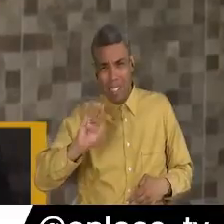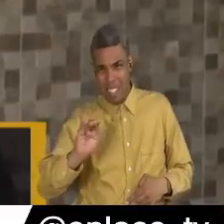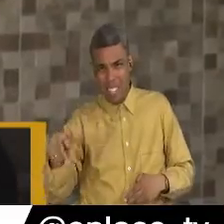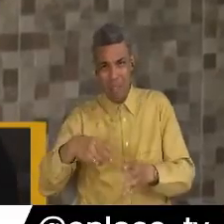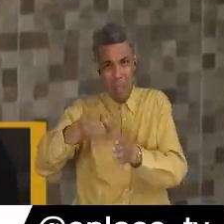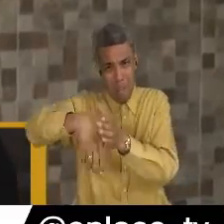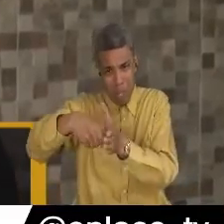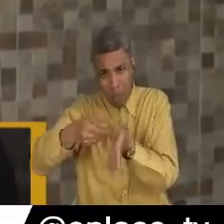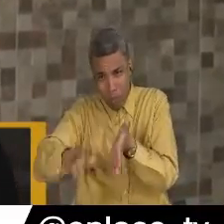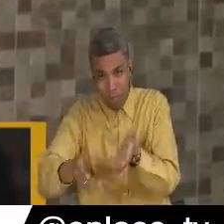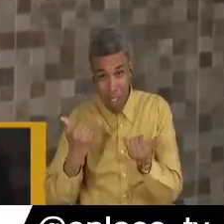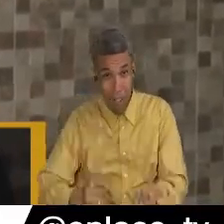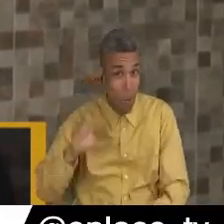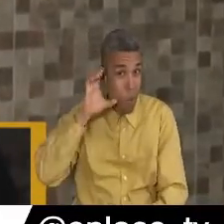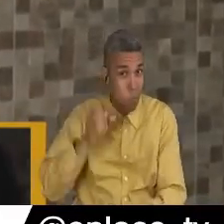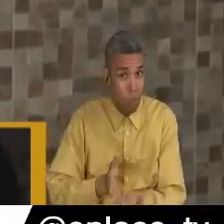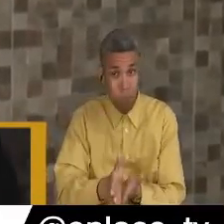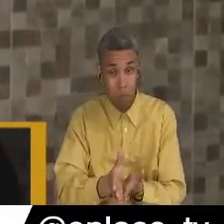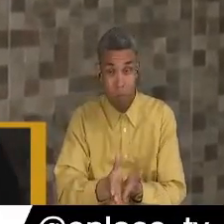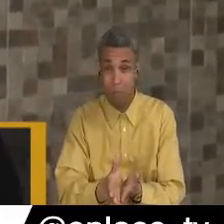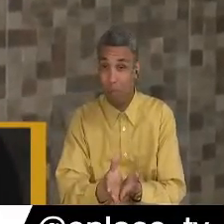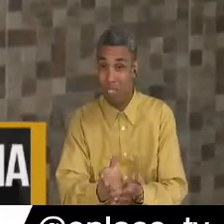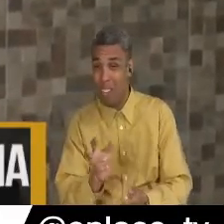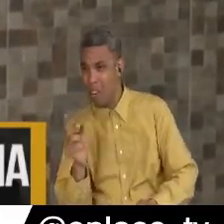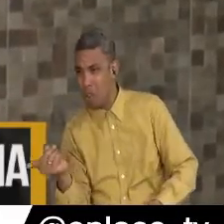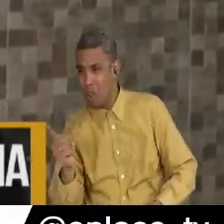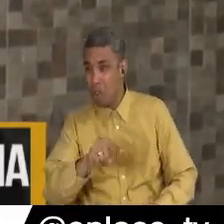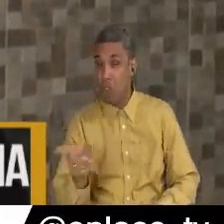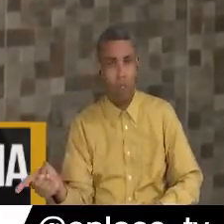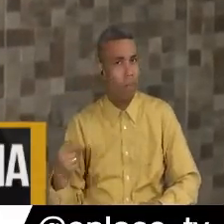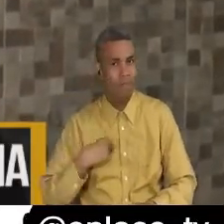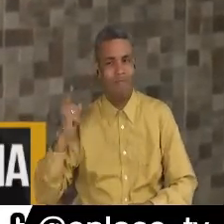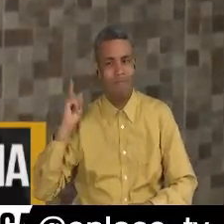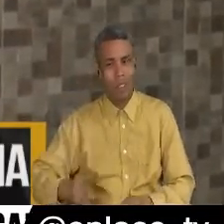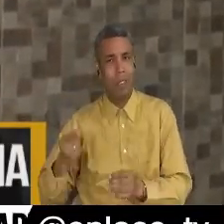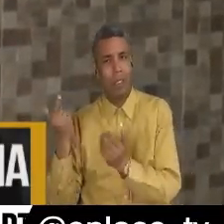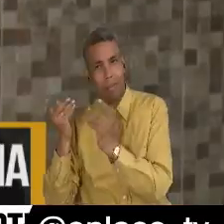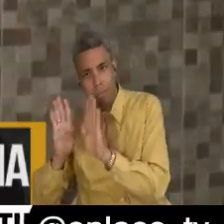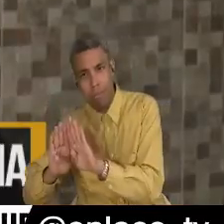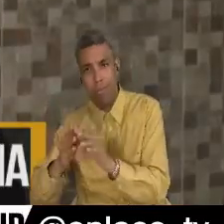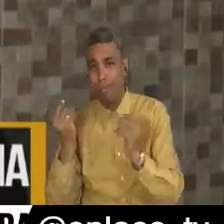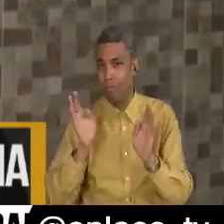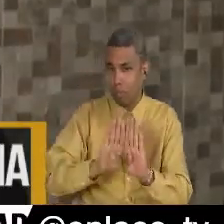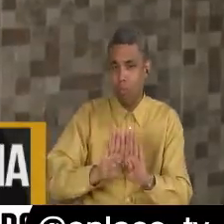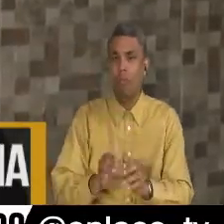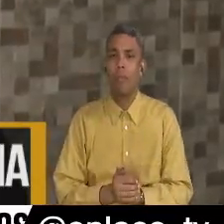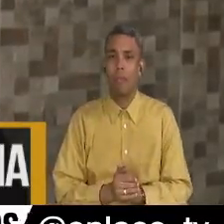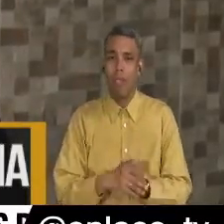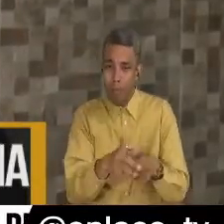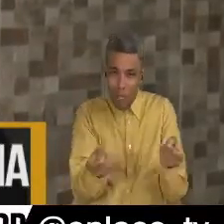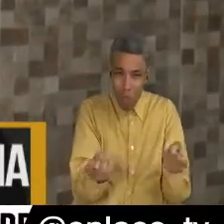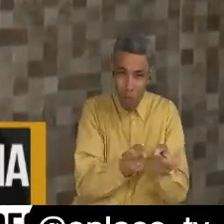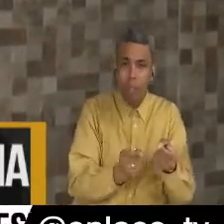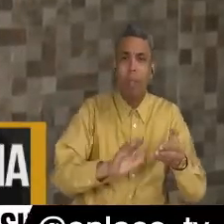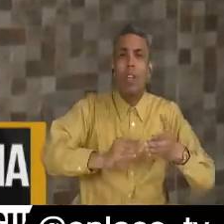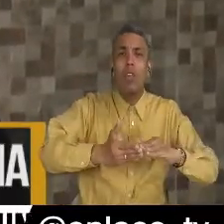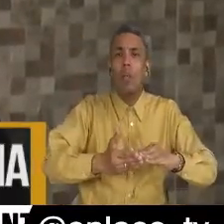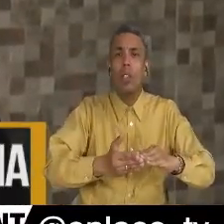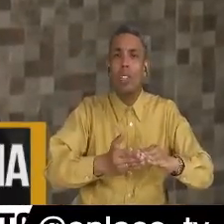verificar, donde se planifica el proceso de la solución definitiva al problema de las basuras en Barranca